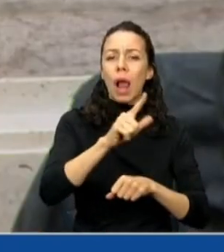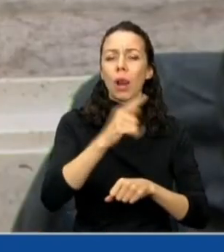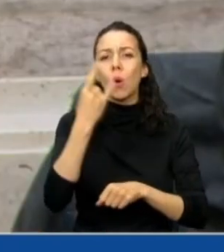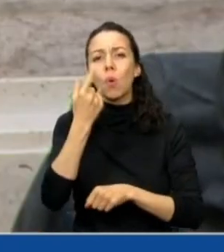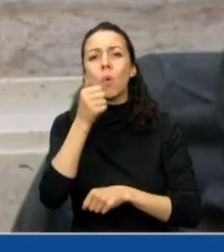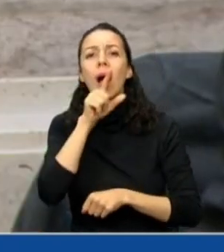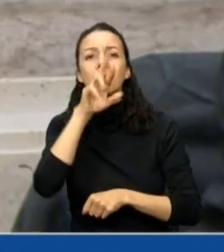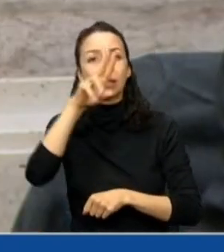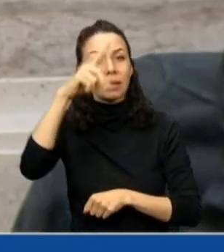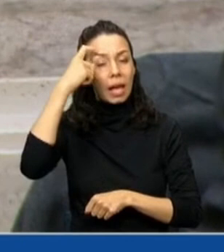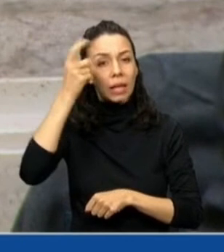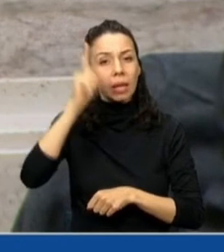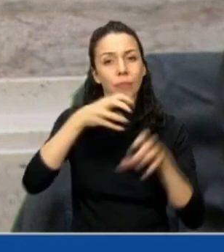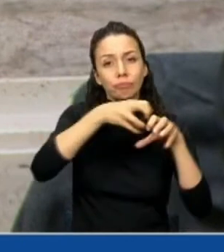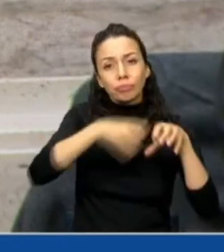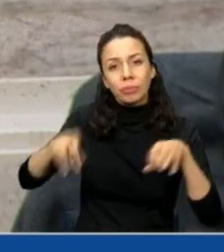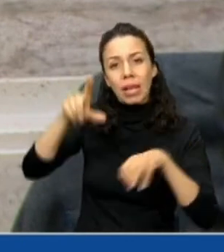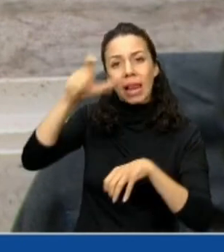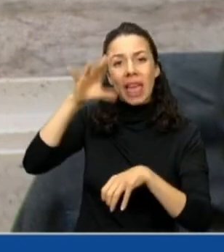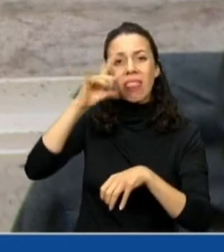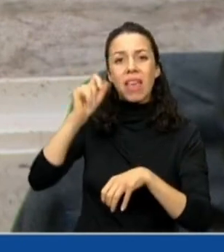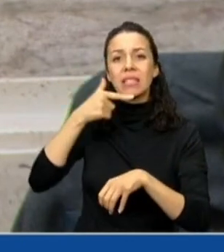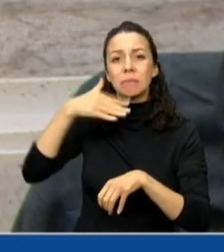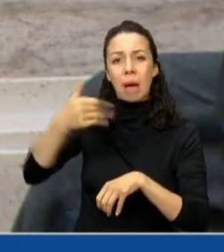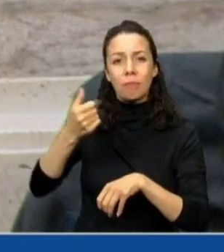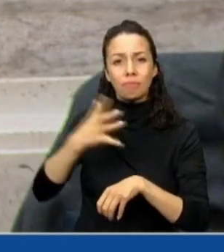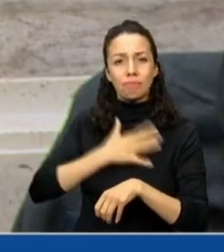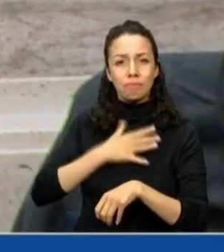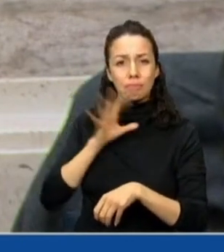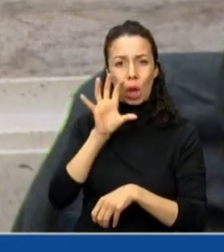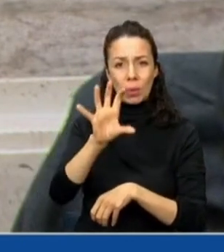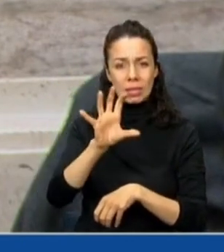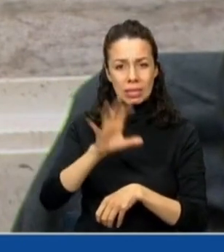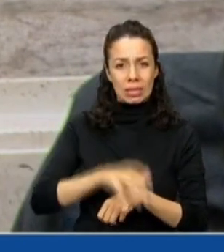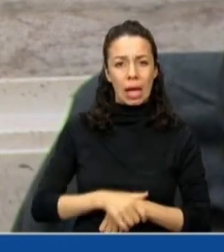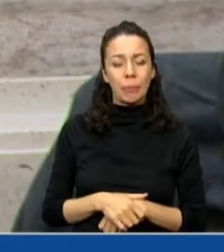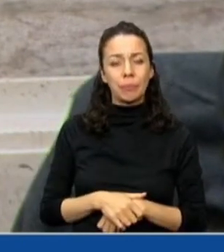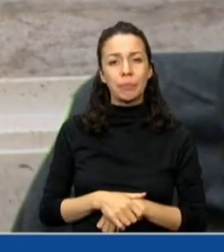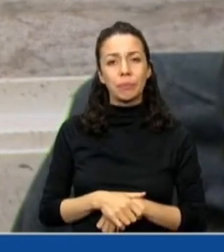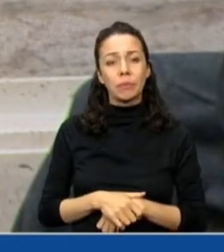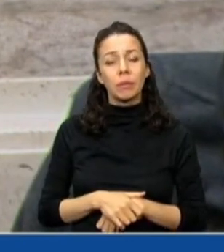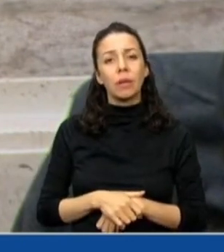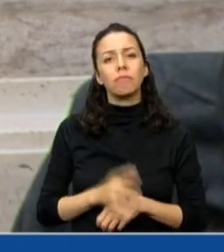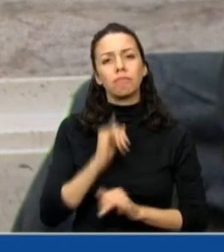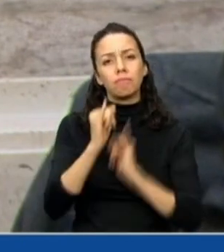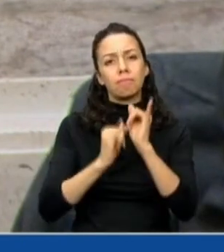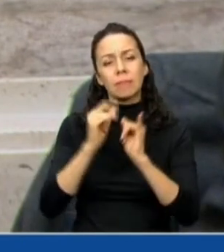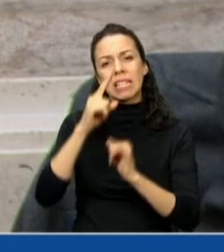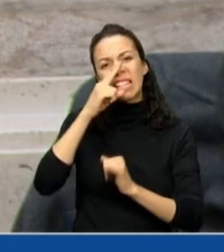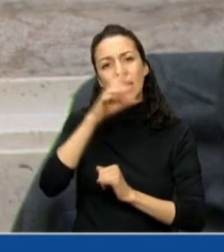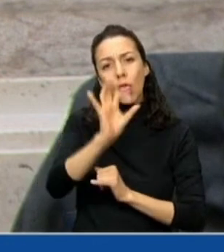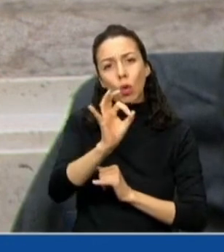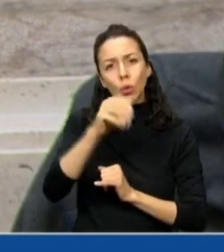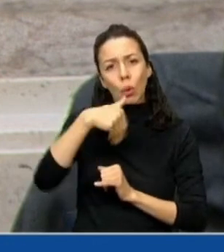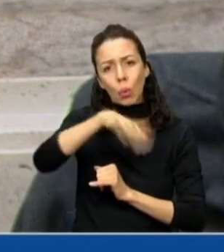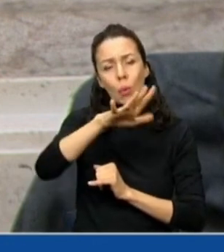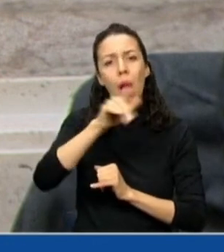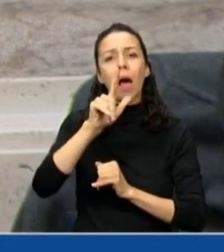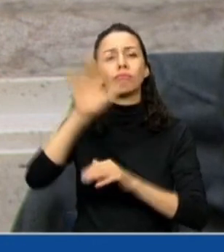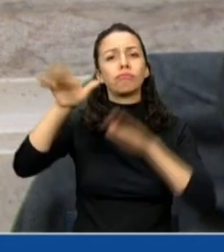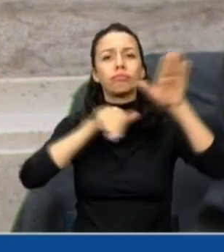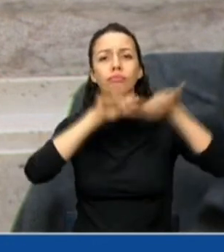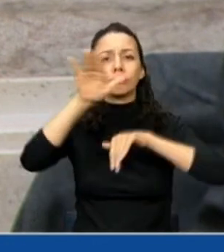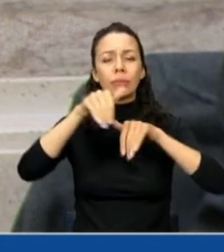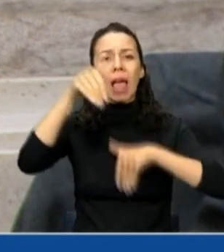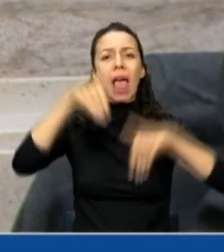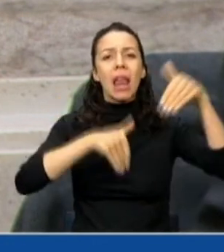y en especial la seccional Ledesma de mi provincia. Le paso a contar, este 7 de octubre se van a convocar a elecciones